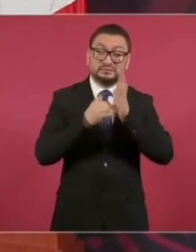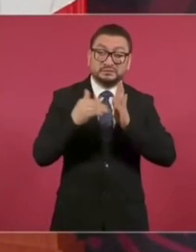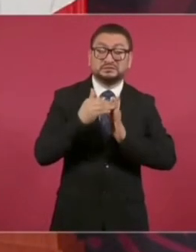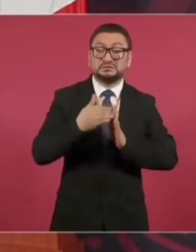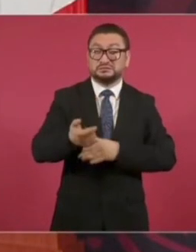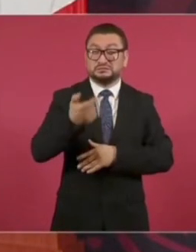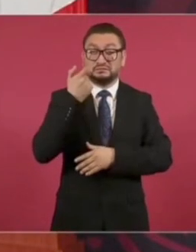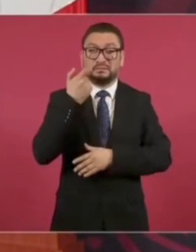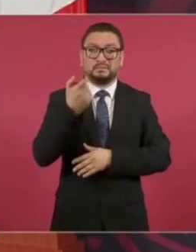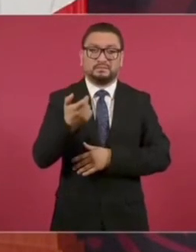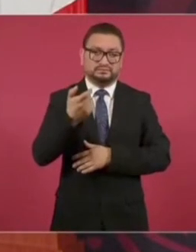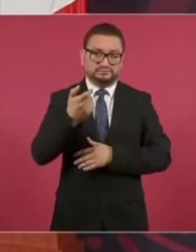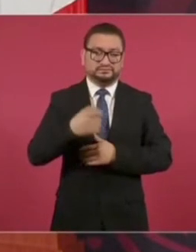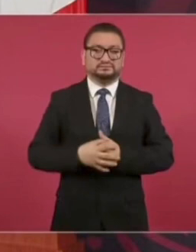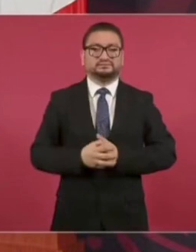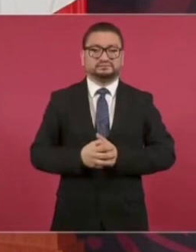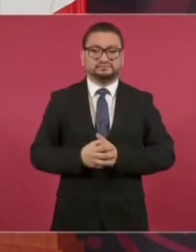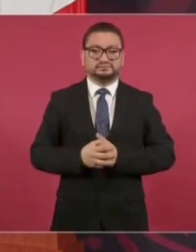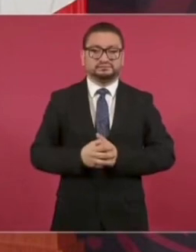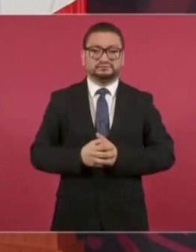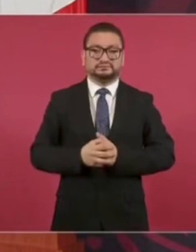303,000 millones de pesos.